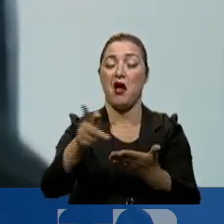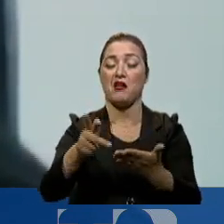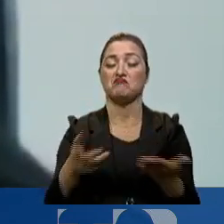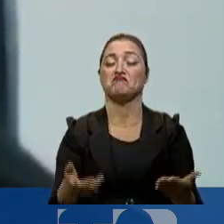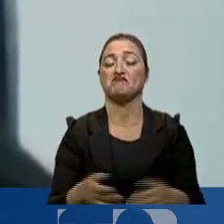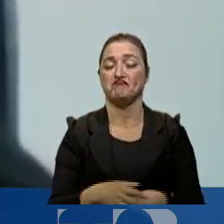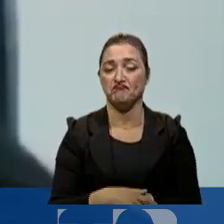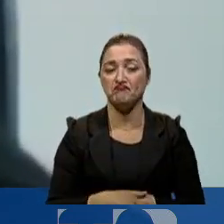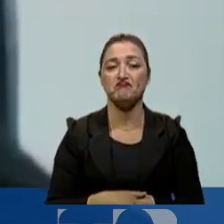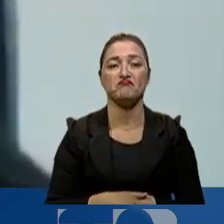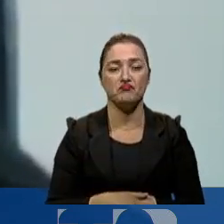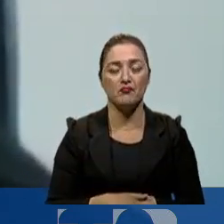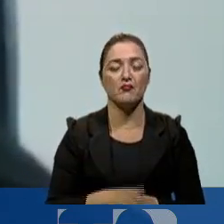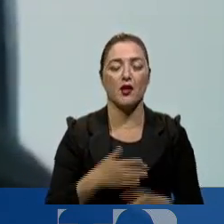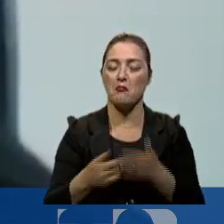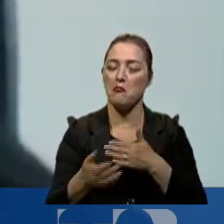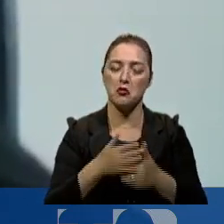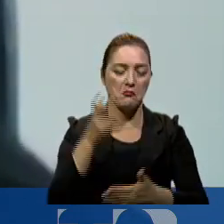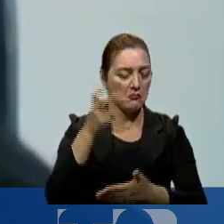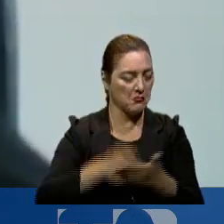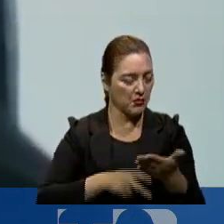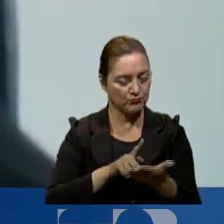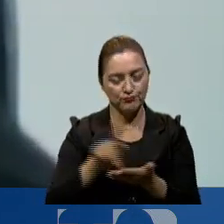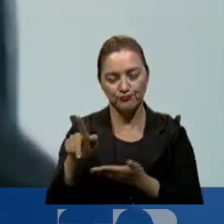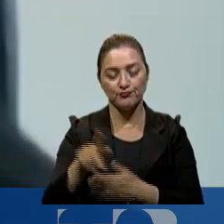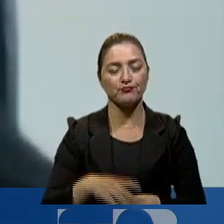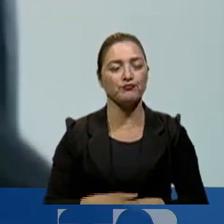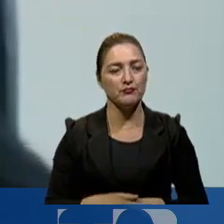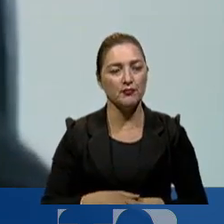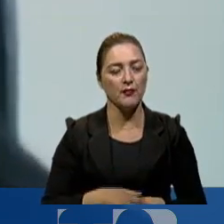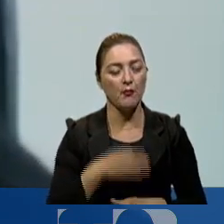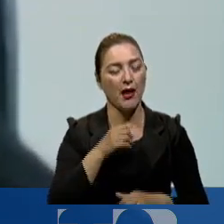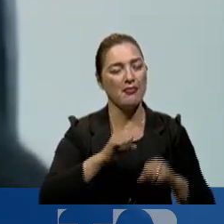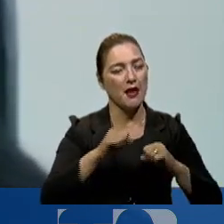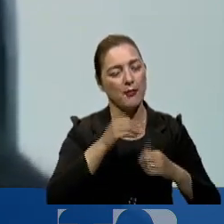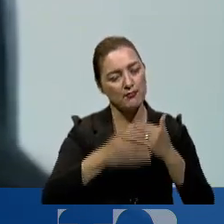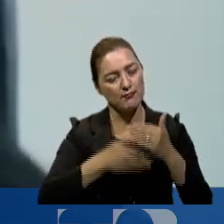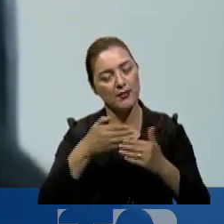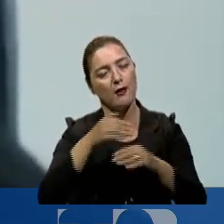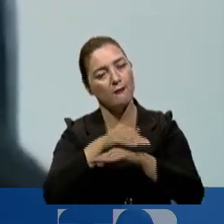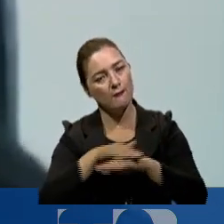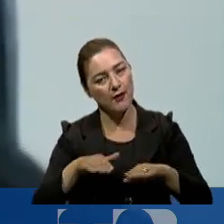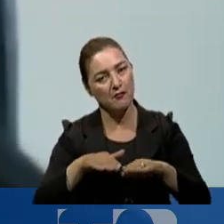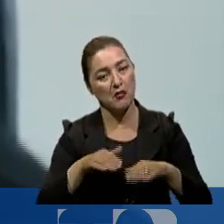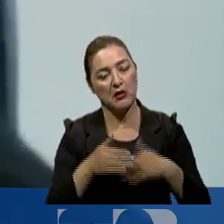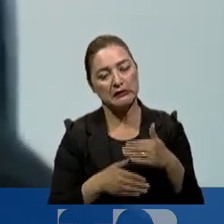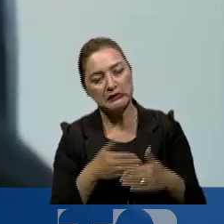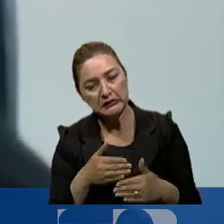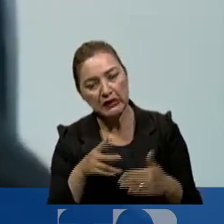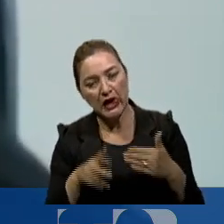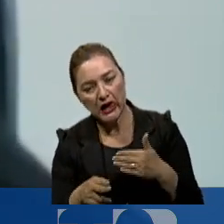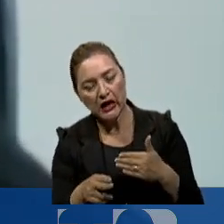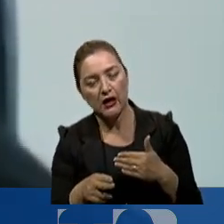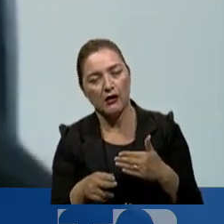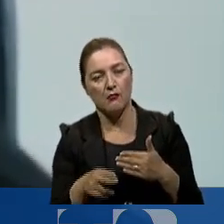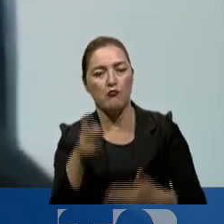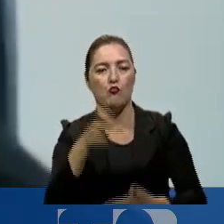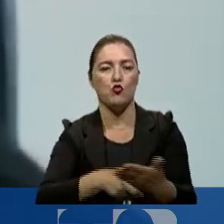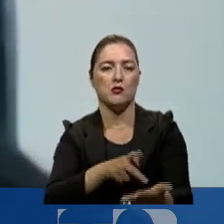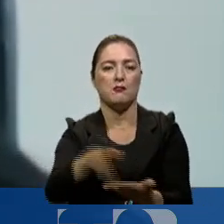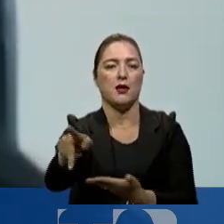calendarización. La multa por calendarización se aplica cuando usted no concluye el trámite en el mes que le corresponde. ¿Qué implica concluir el